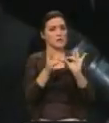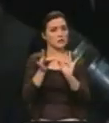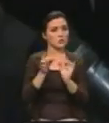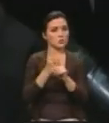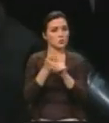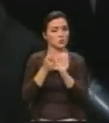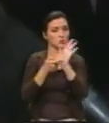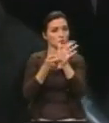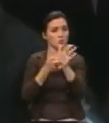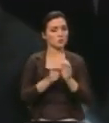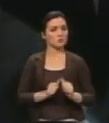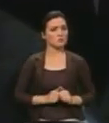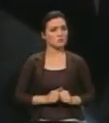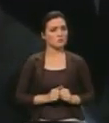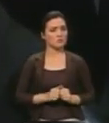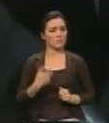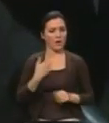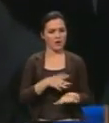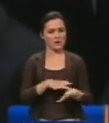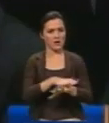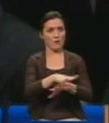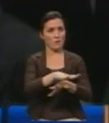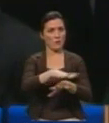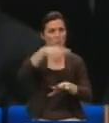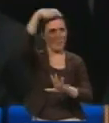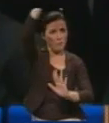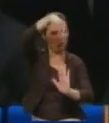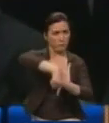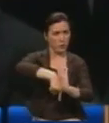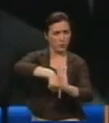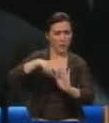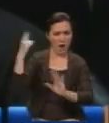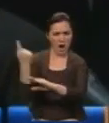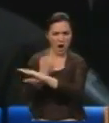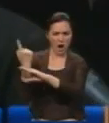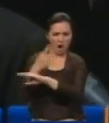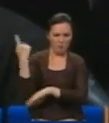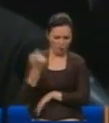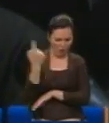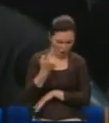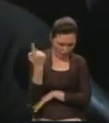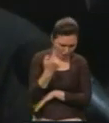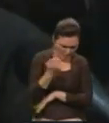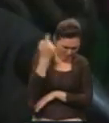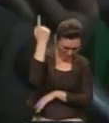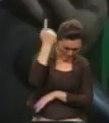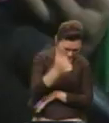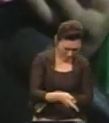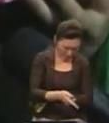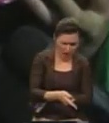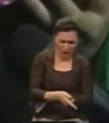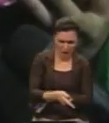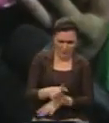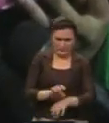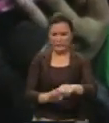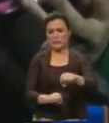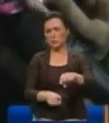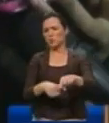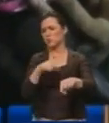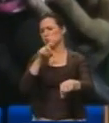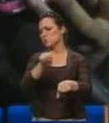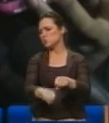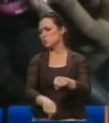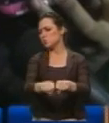Había ido a dar al fondo de la quebrada, a lo más profundo de la quebrada. ¿Cómo estaba el avión? hecho pedazos. ¿Y si le sacara a las personas